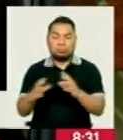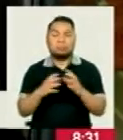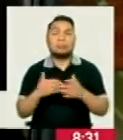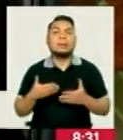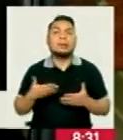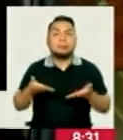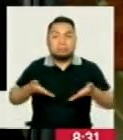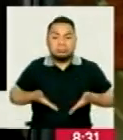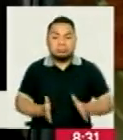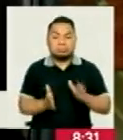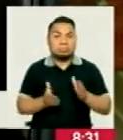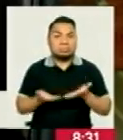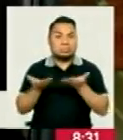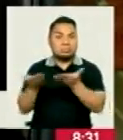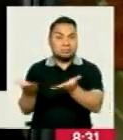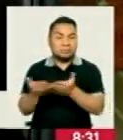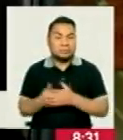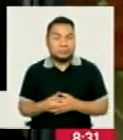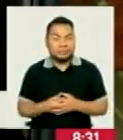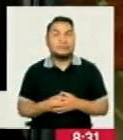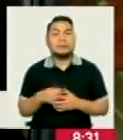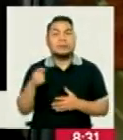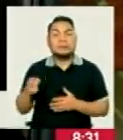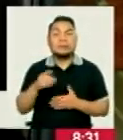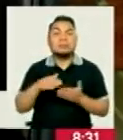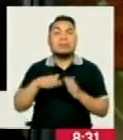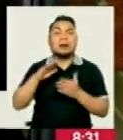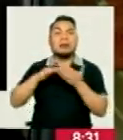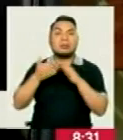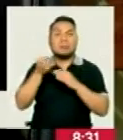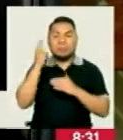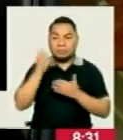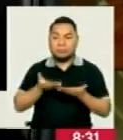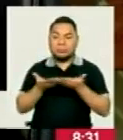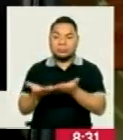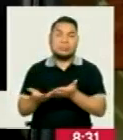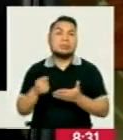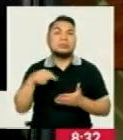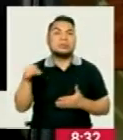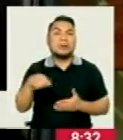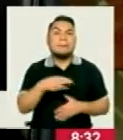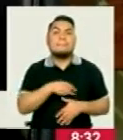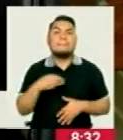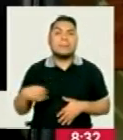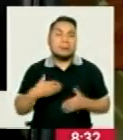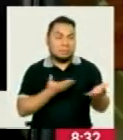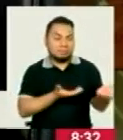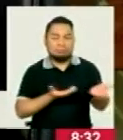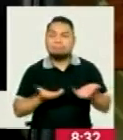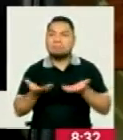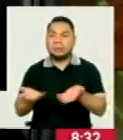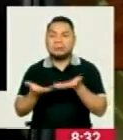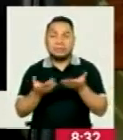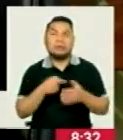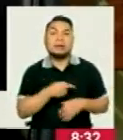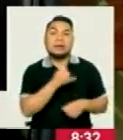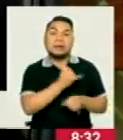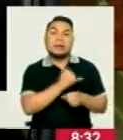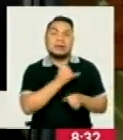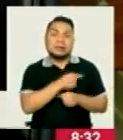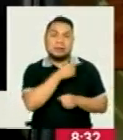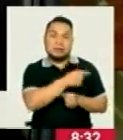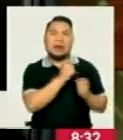fue entregado a las madres de la comunidad justamente por nuestra señora ministra Dina Boluarte. Ella hizo un llamado